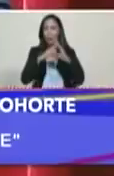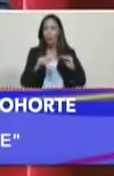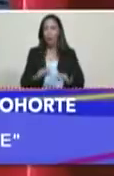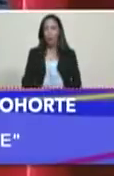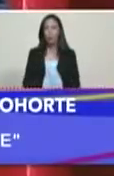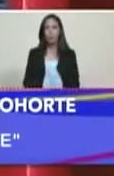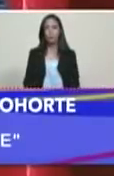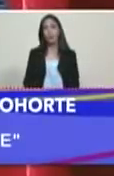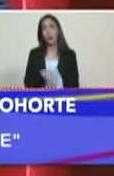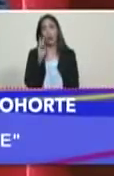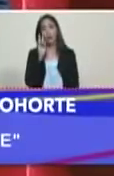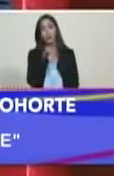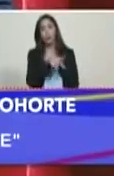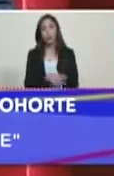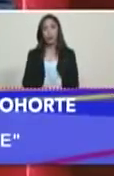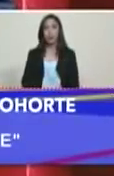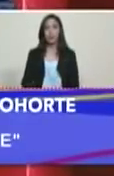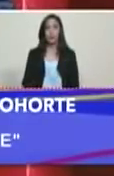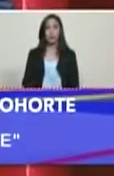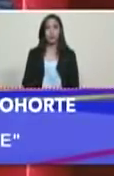vi en Afganistán,